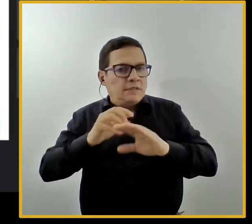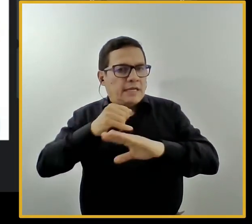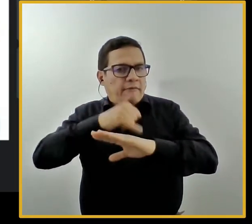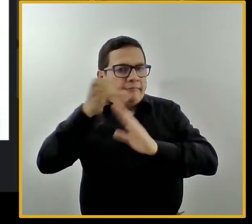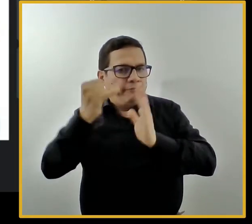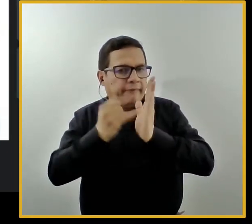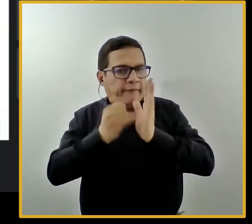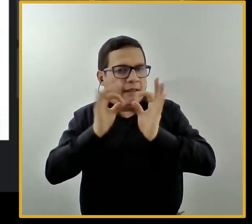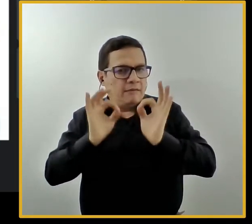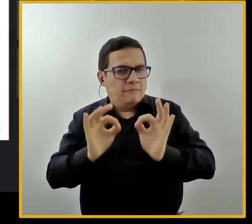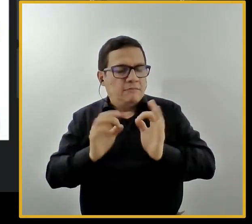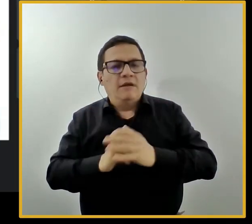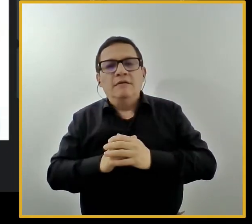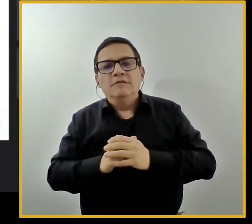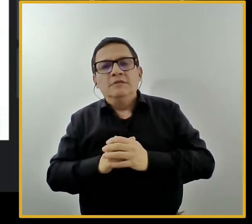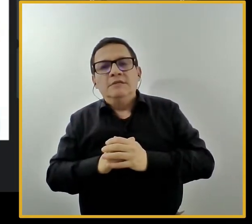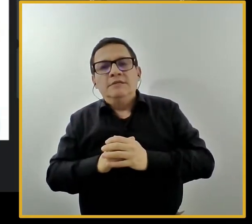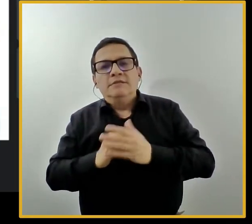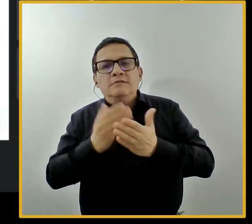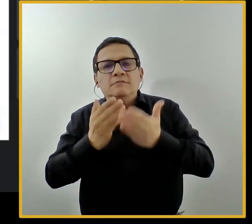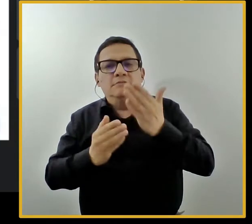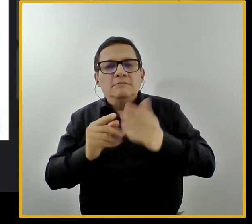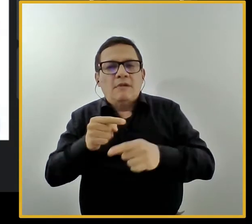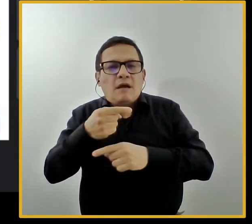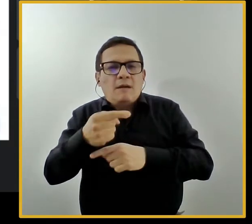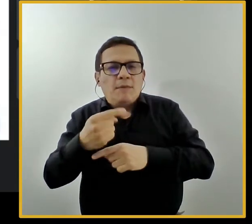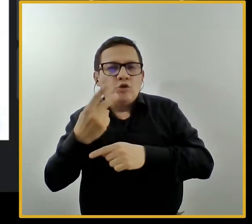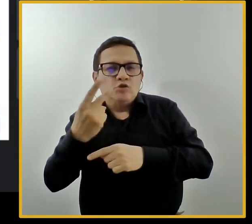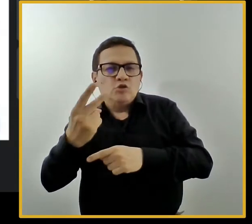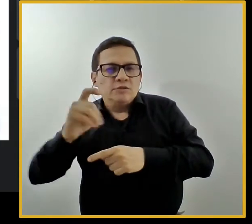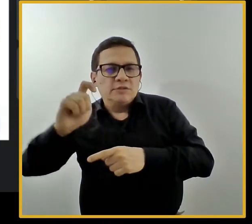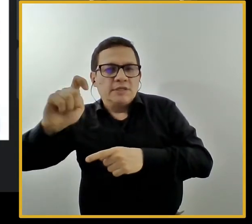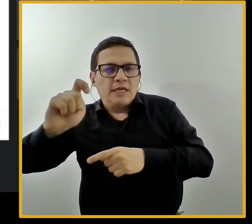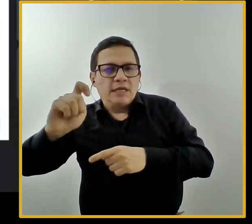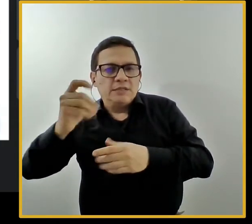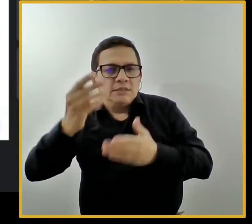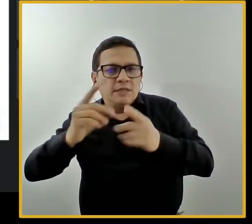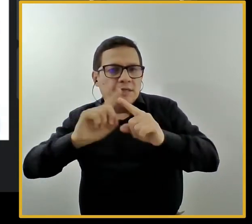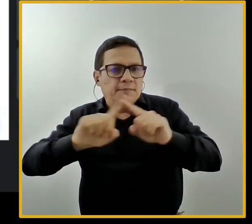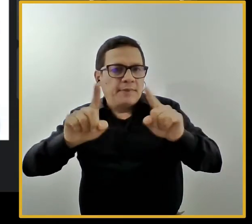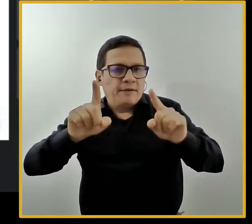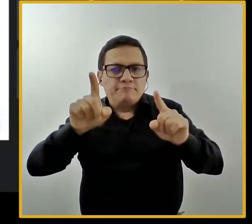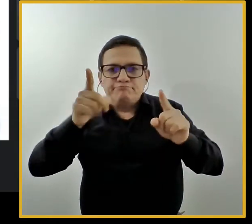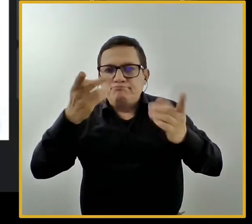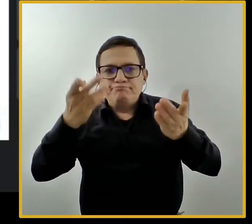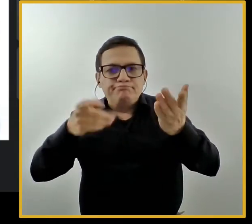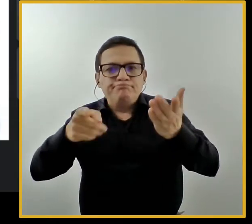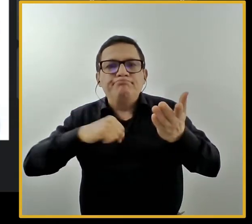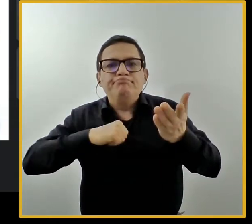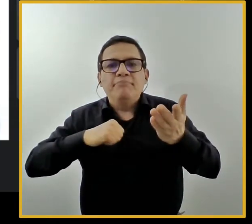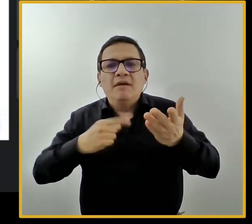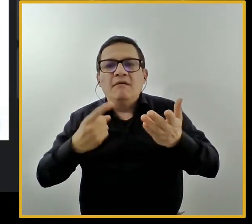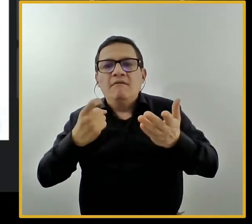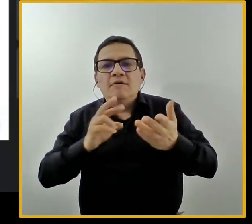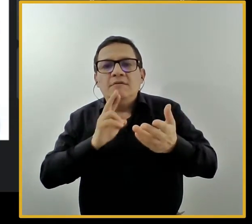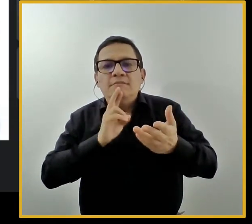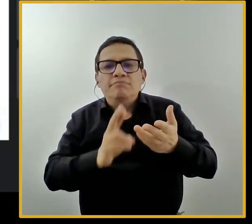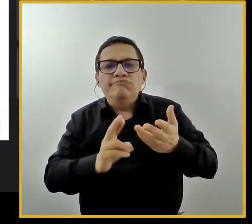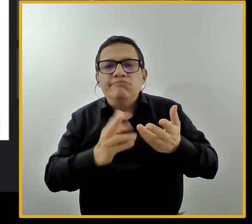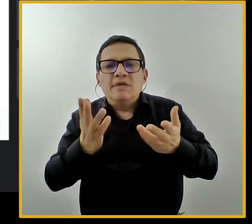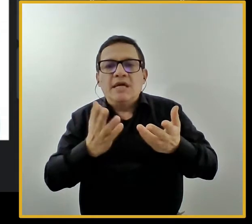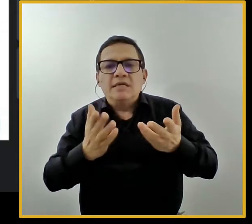c, ¿cierto? Sobre e a la menos 2x, pero entonces acá nos queda como